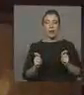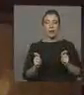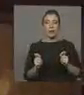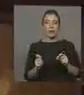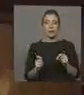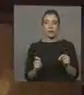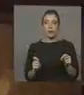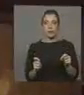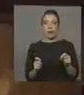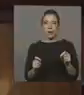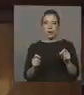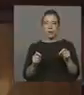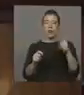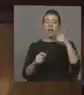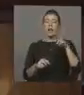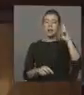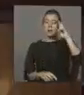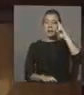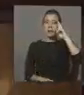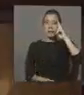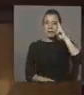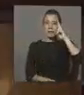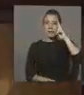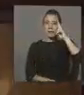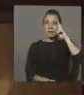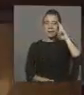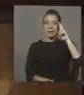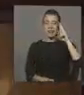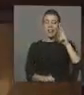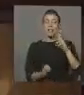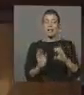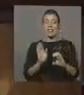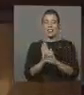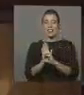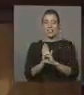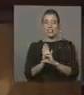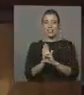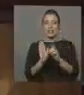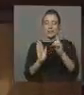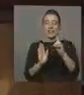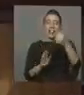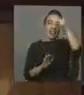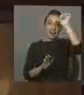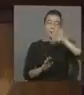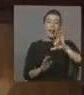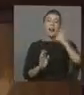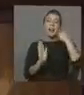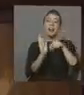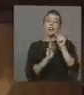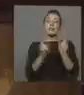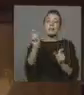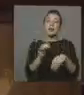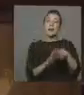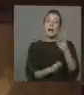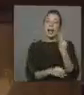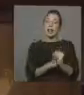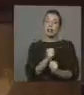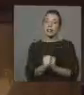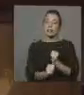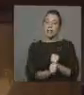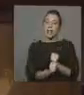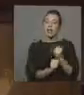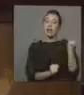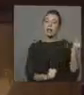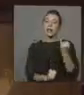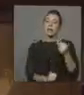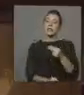otra parte, es importante recordar que en el Código Penal se reconoce a las personas mayores de 14 años